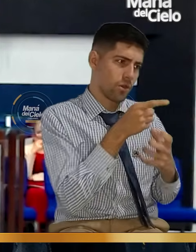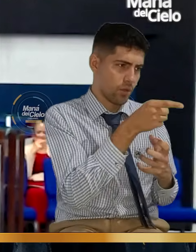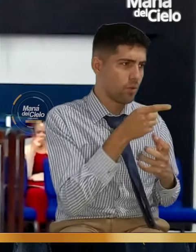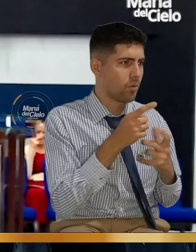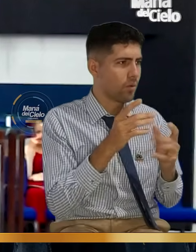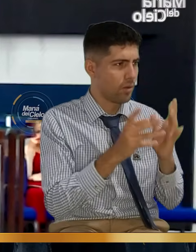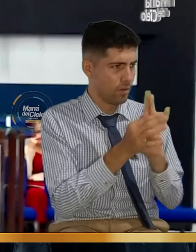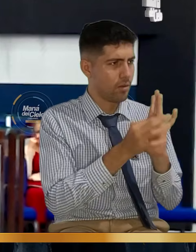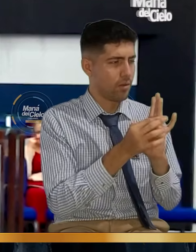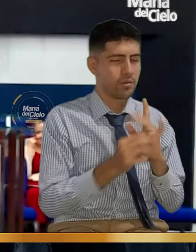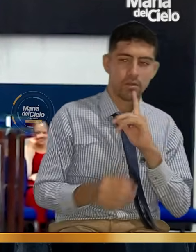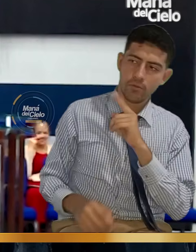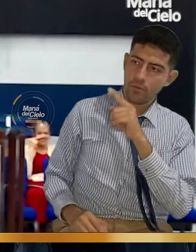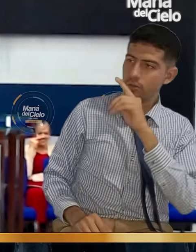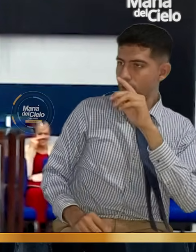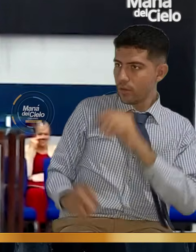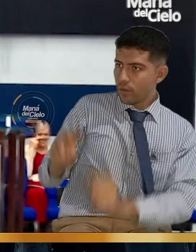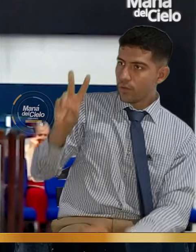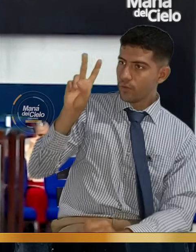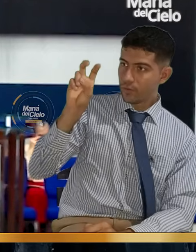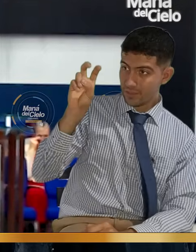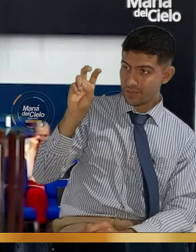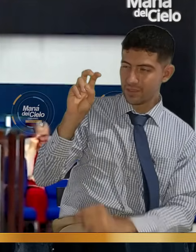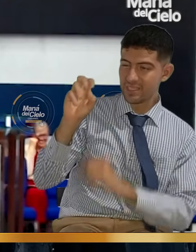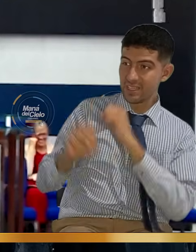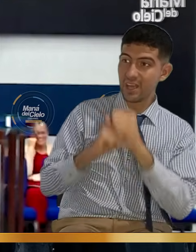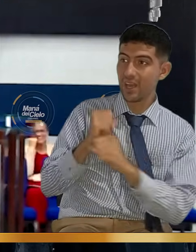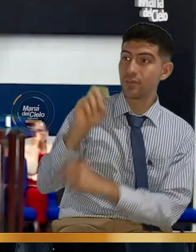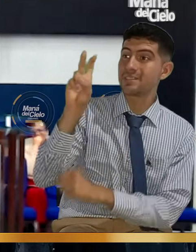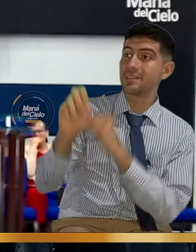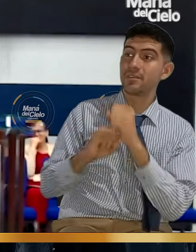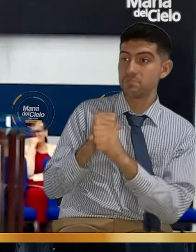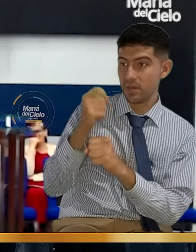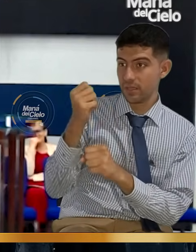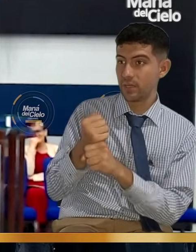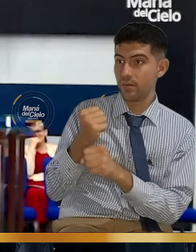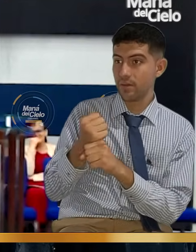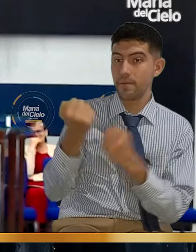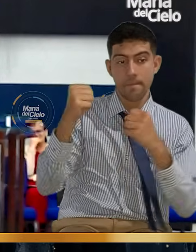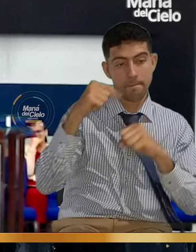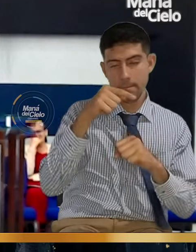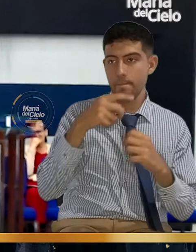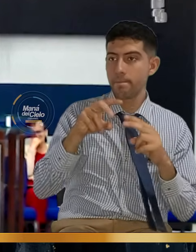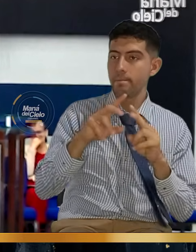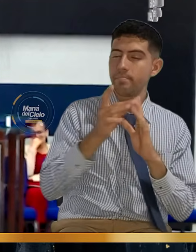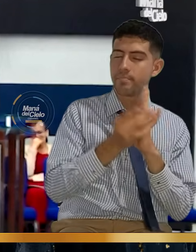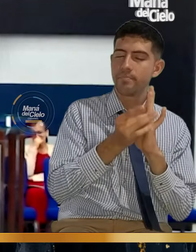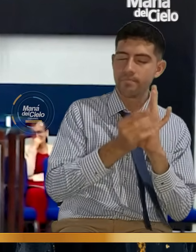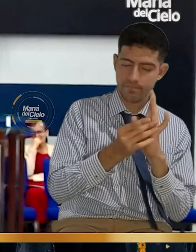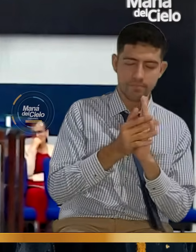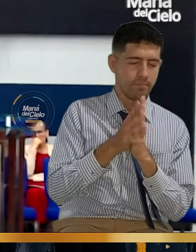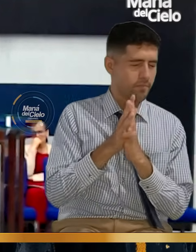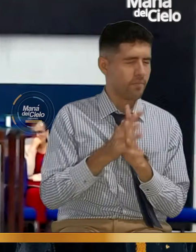pero para un vivo hay otro vivo. Así que aquí en mi tierra, primero caso a la mayor. ¿Estoy